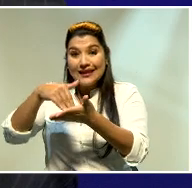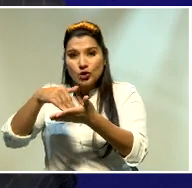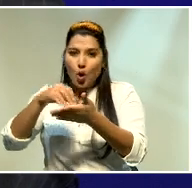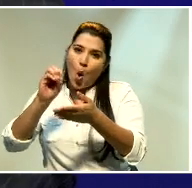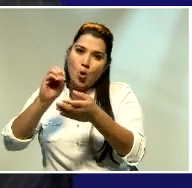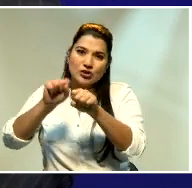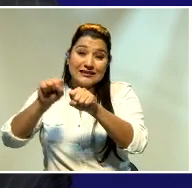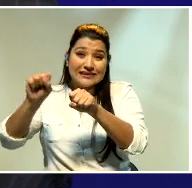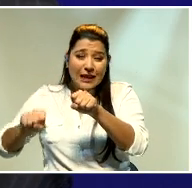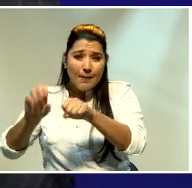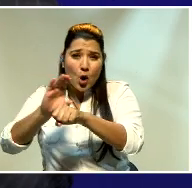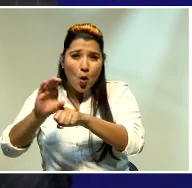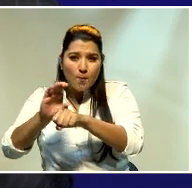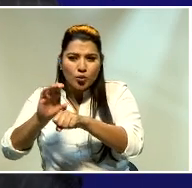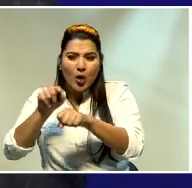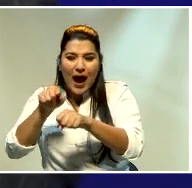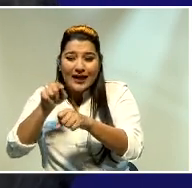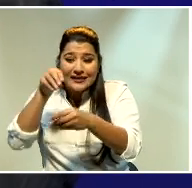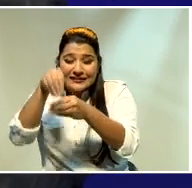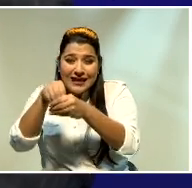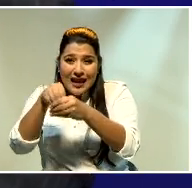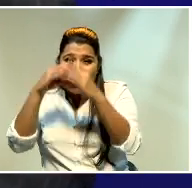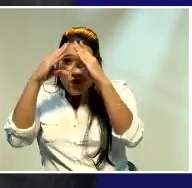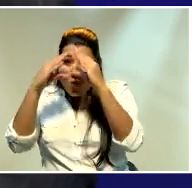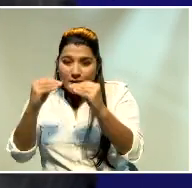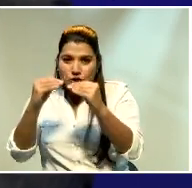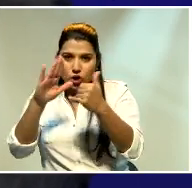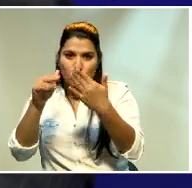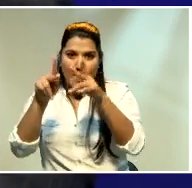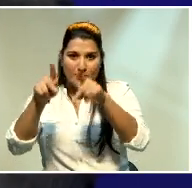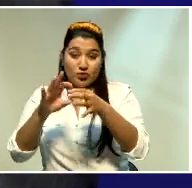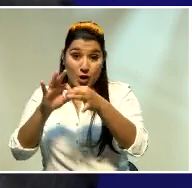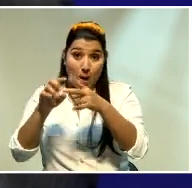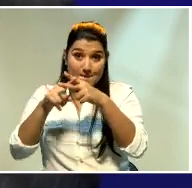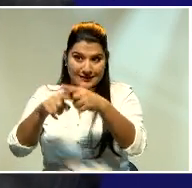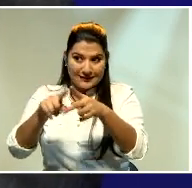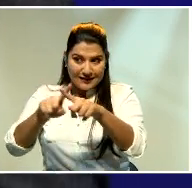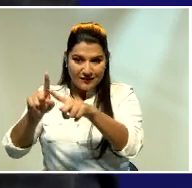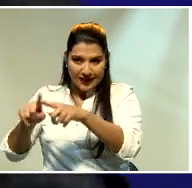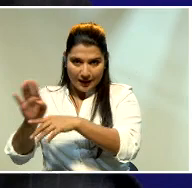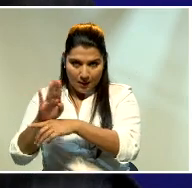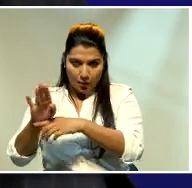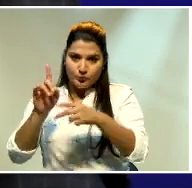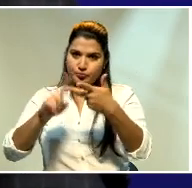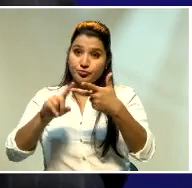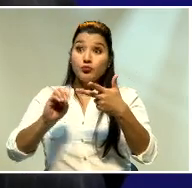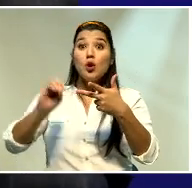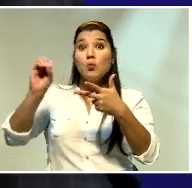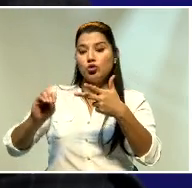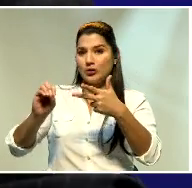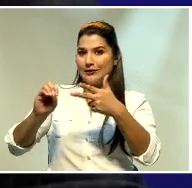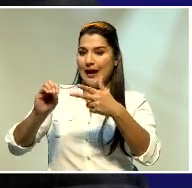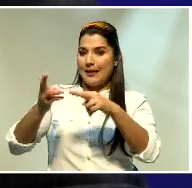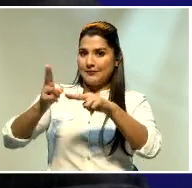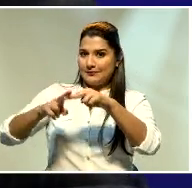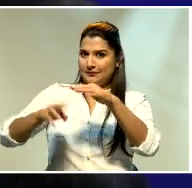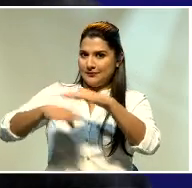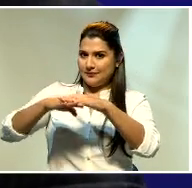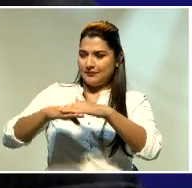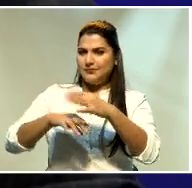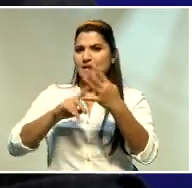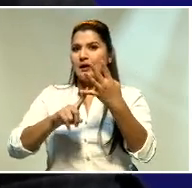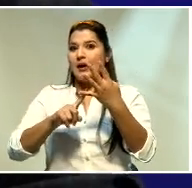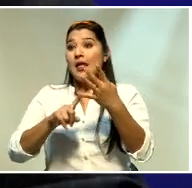pueden saber mejor el riesgo de las personas. También la tasa de usura, además, para si encontramos gente prestando por fuera de